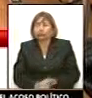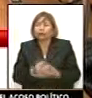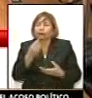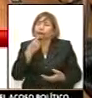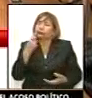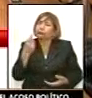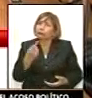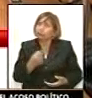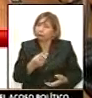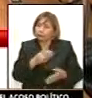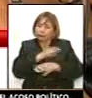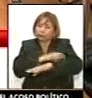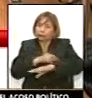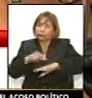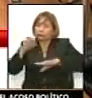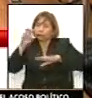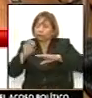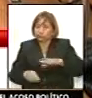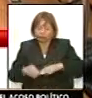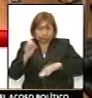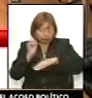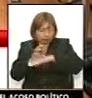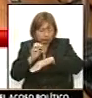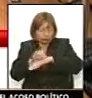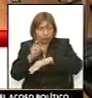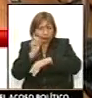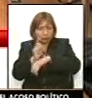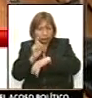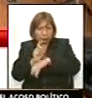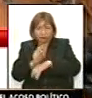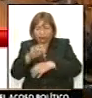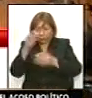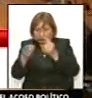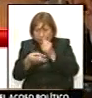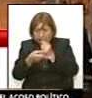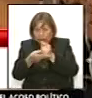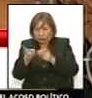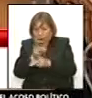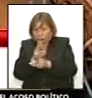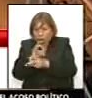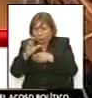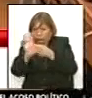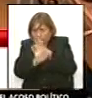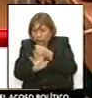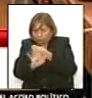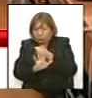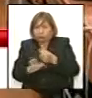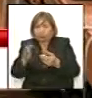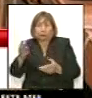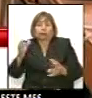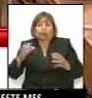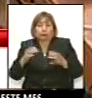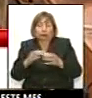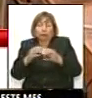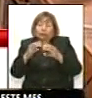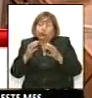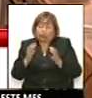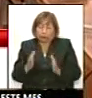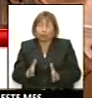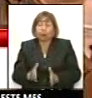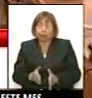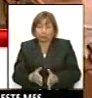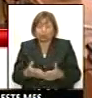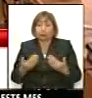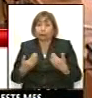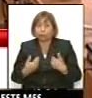son profesionales que están capacitados para dar seguridad a los congresistas. Han llevado